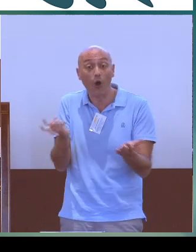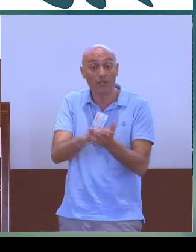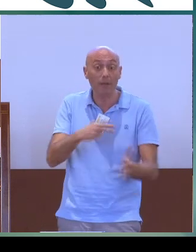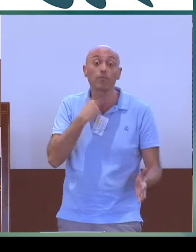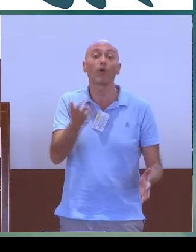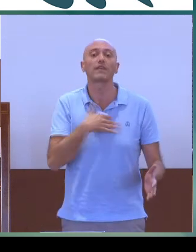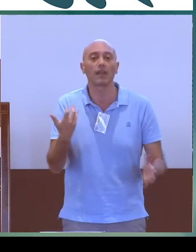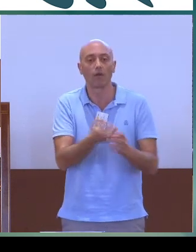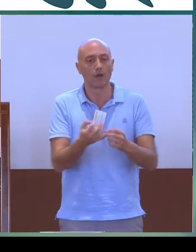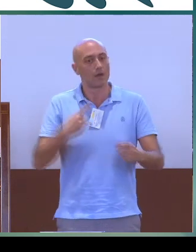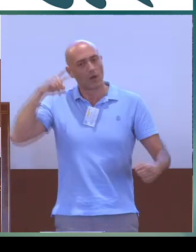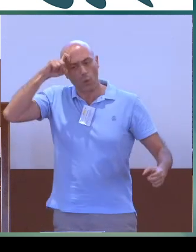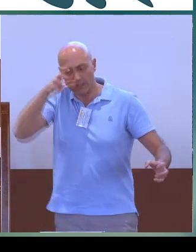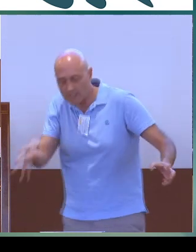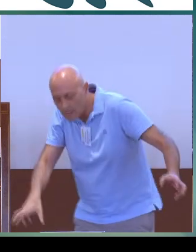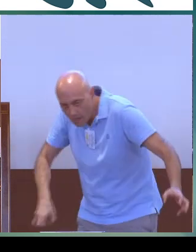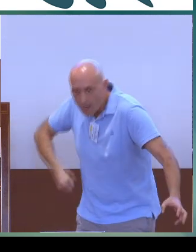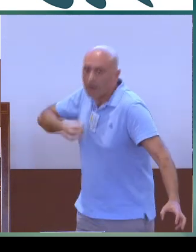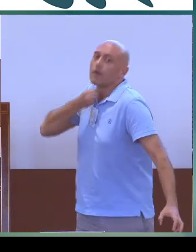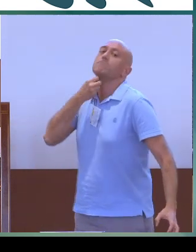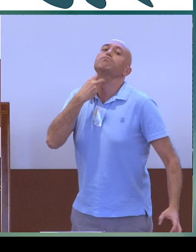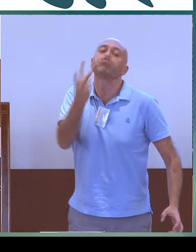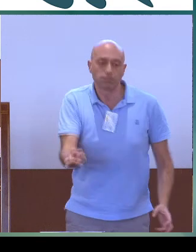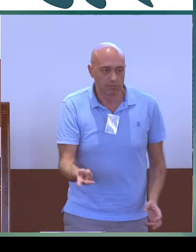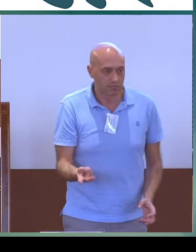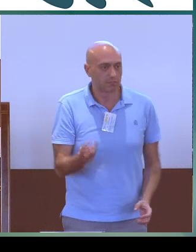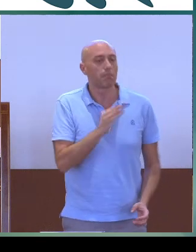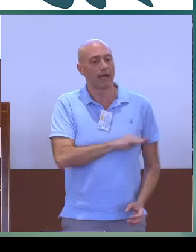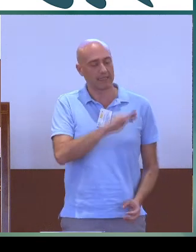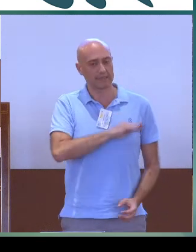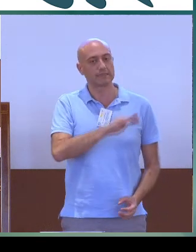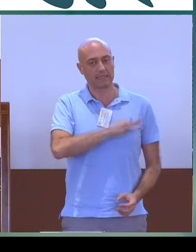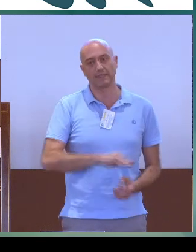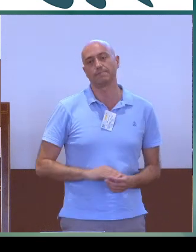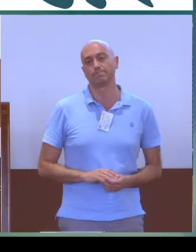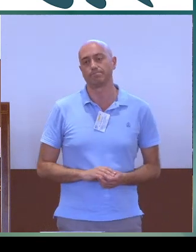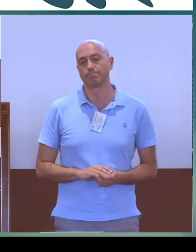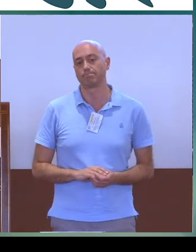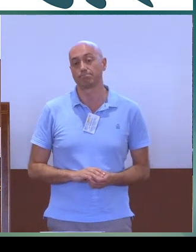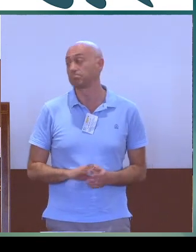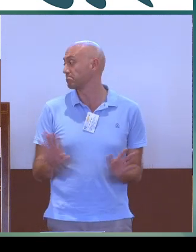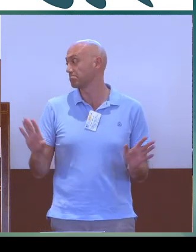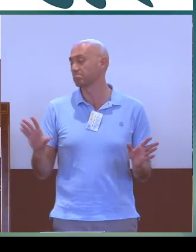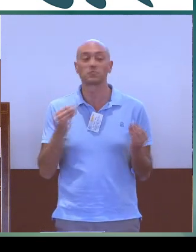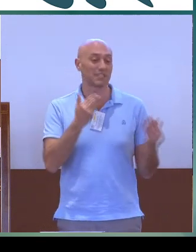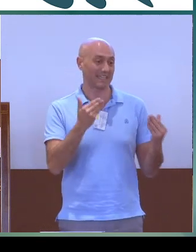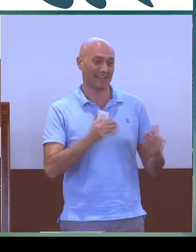lengua más floja, que sería la L2, para producir la lengua más fuerte, que sería la L1.